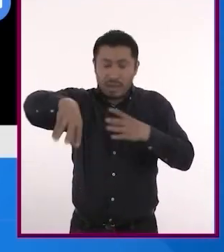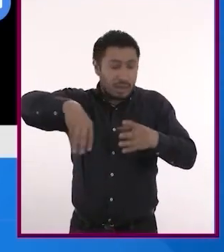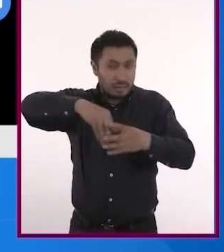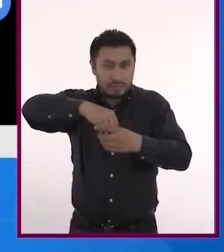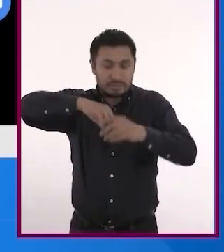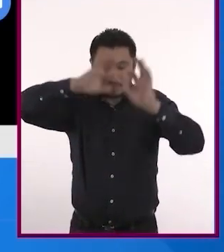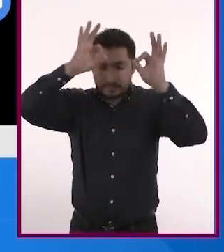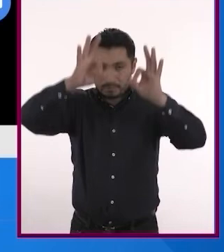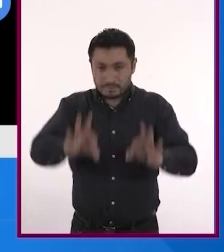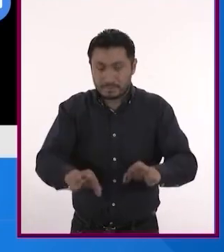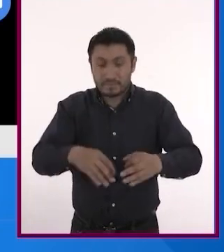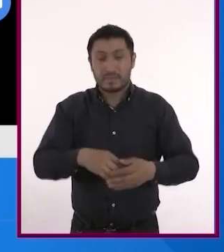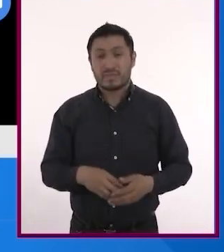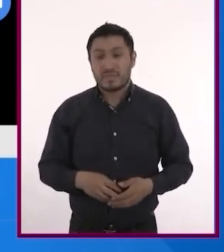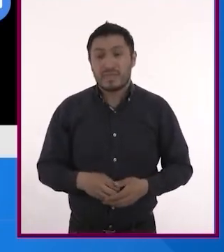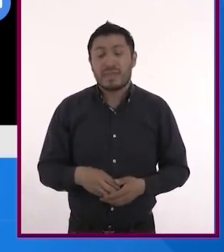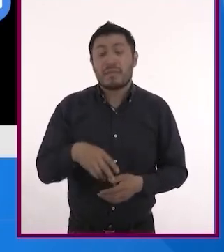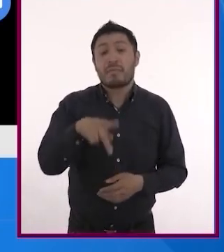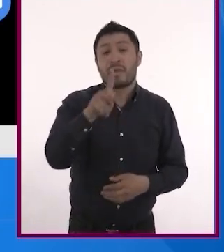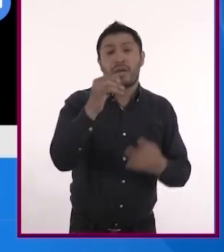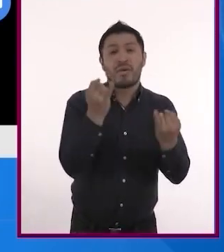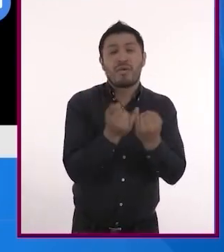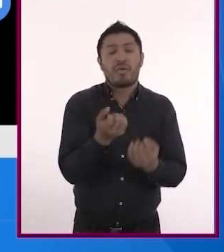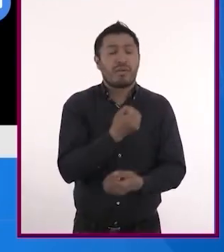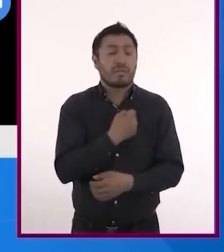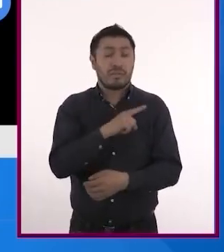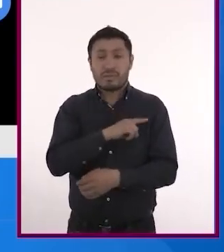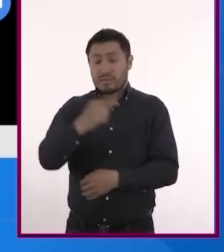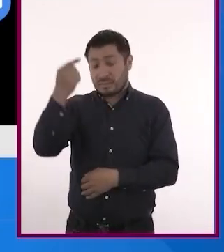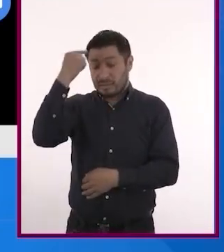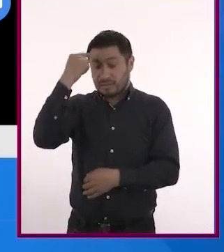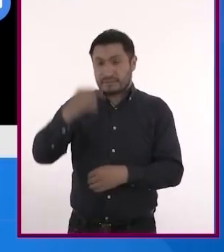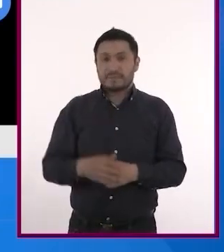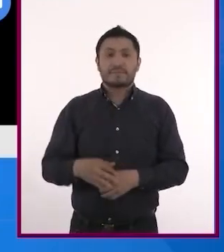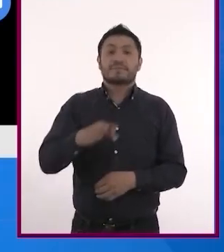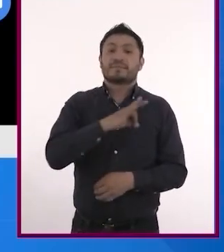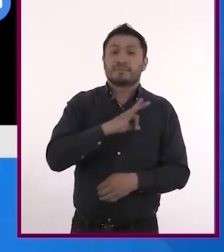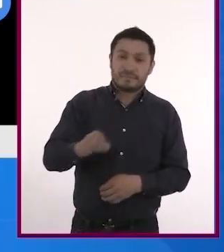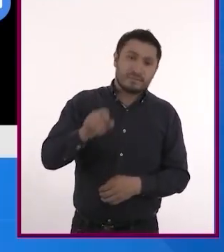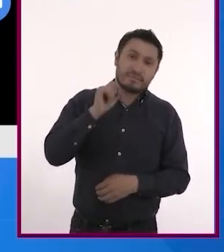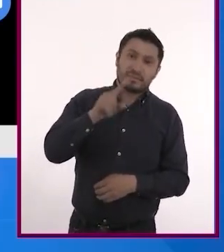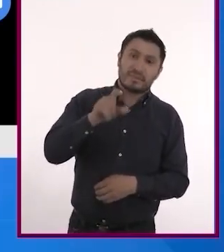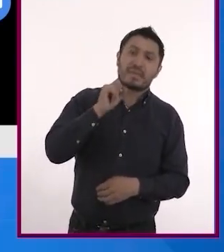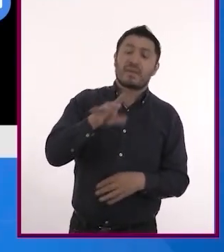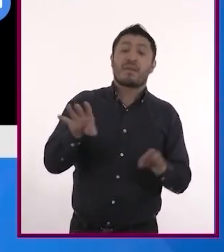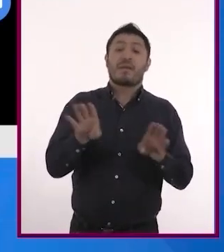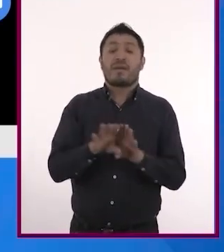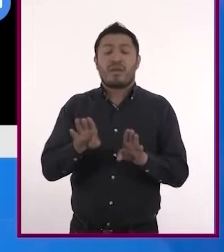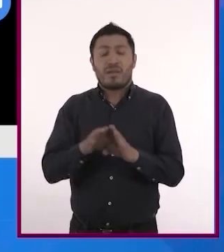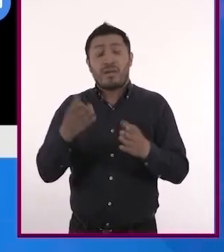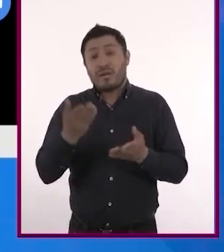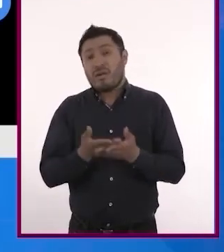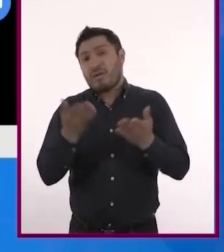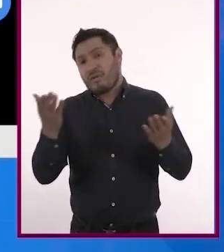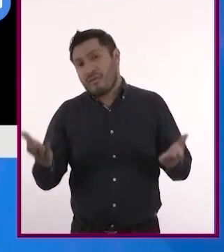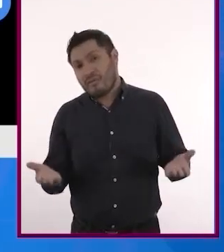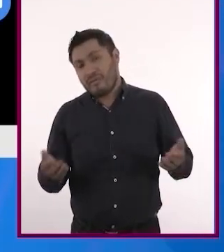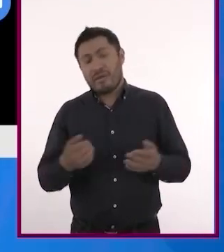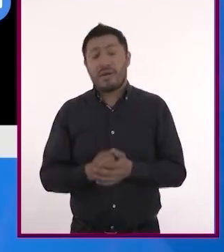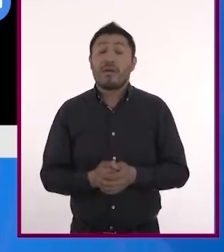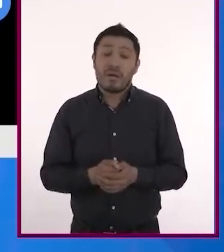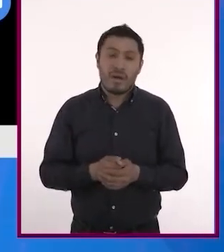general, pero también para la salud mental. Podemos también tratar ahora en momentos